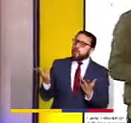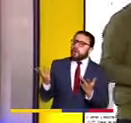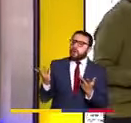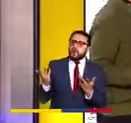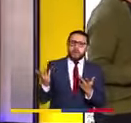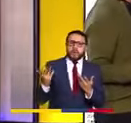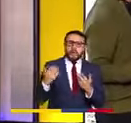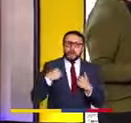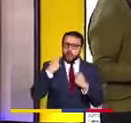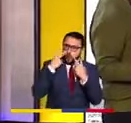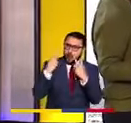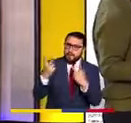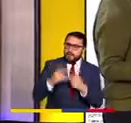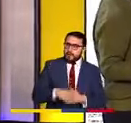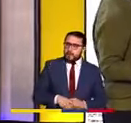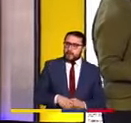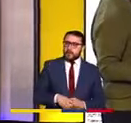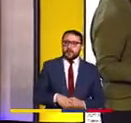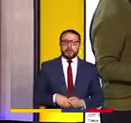Yo no la vi.